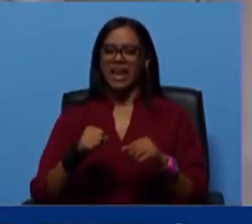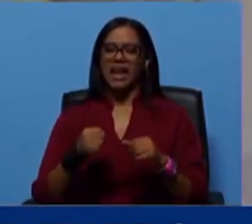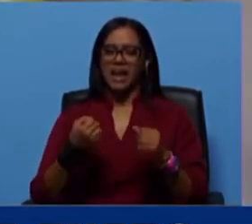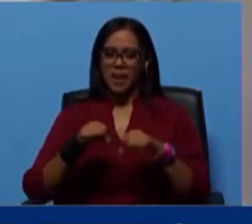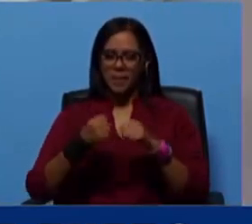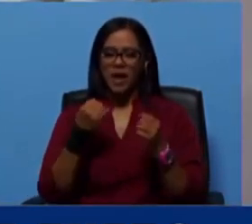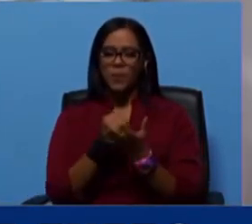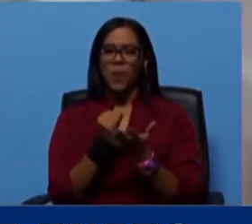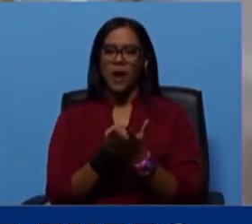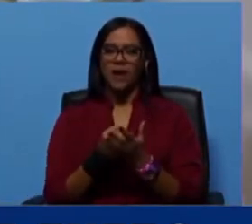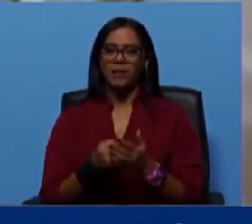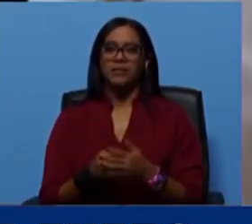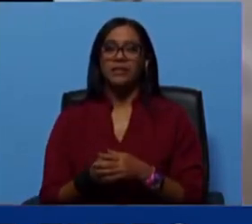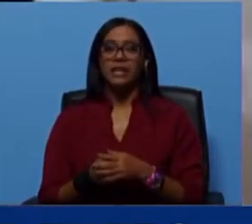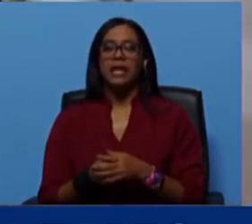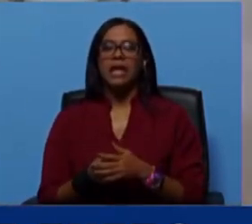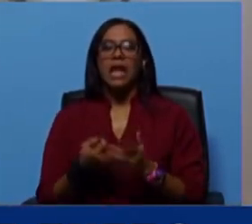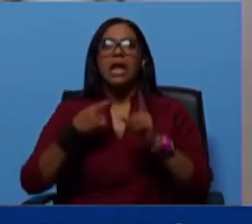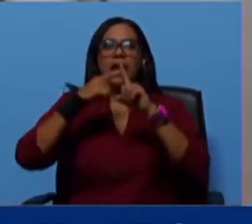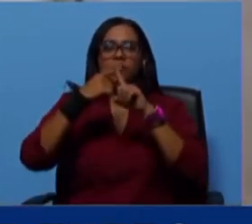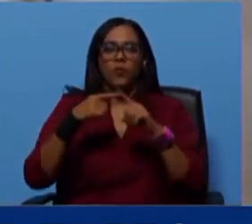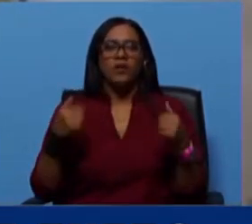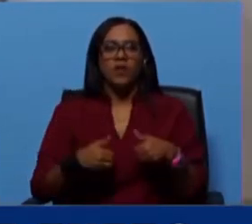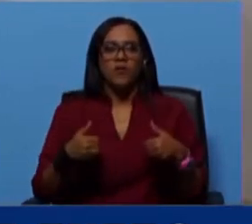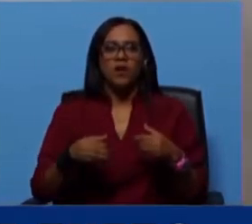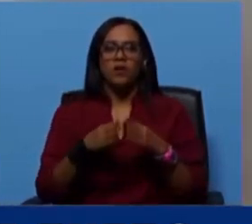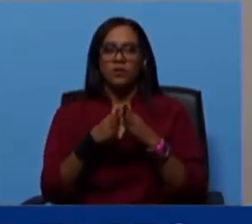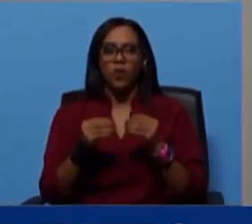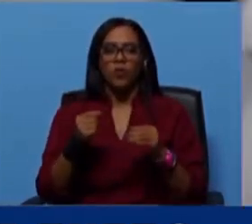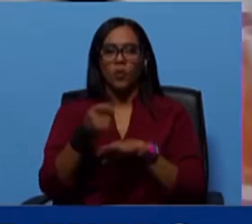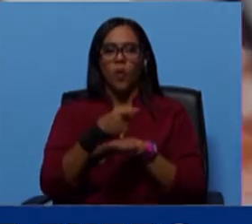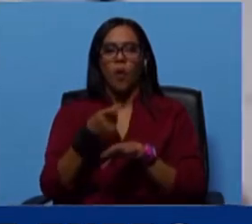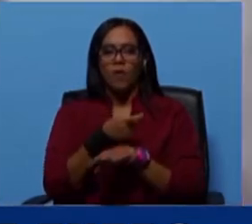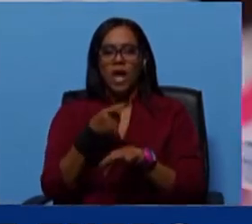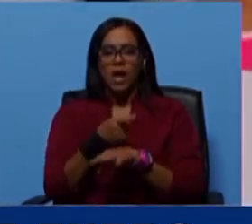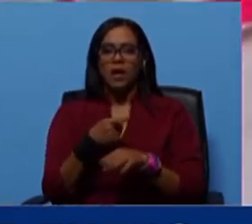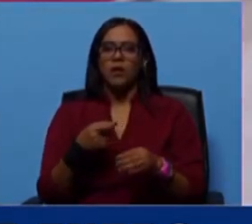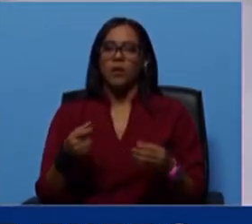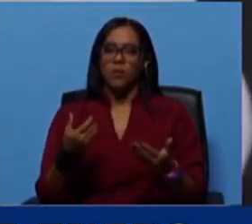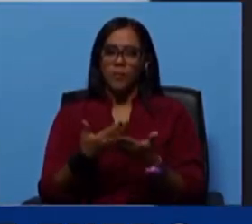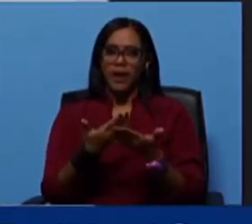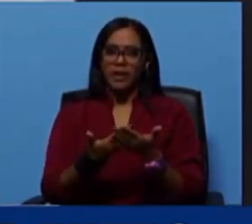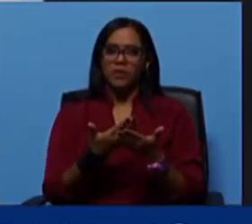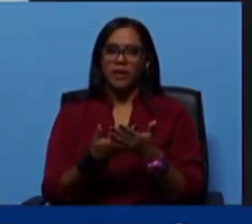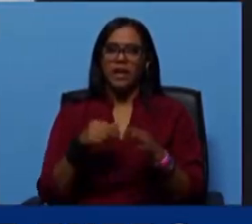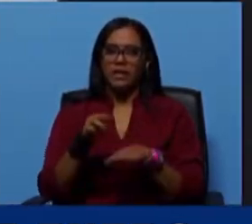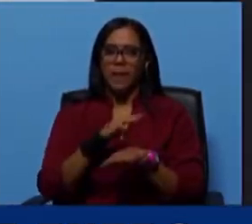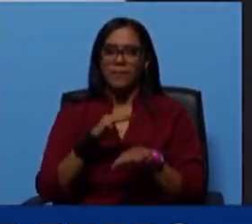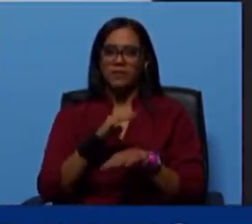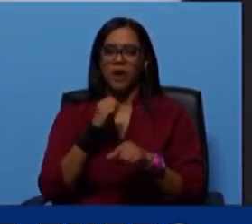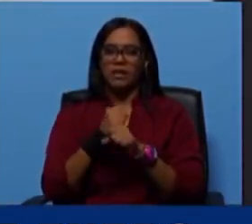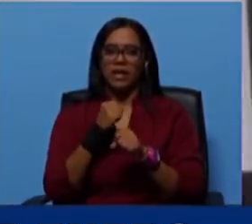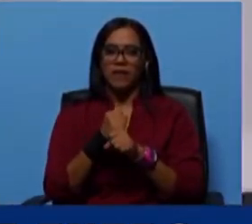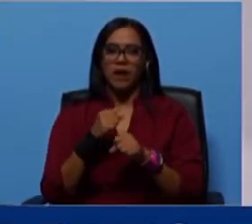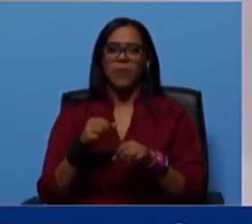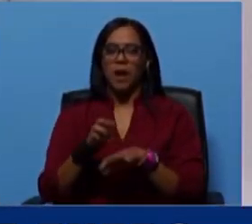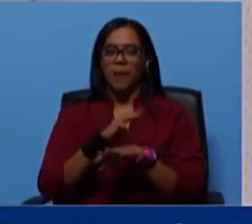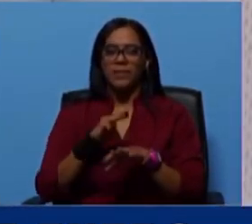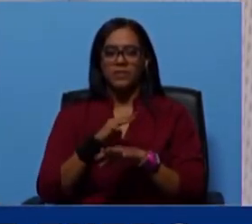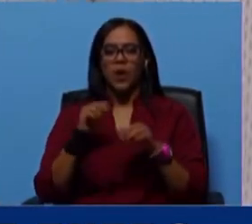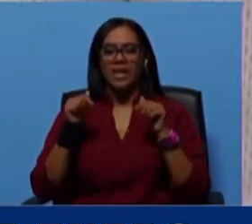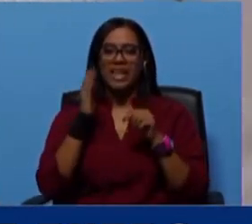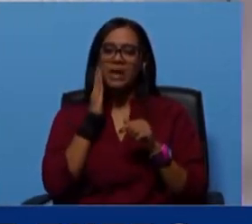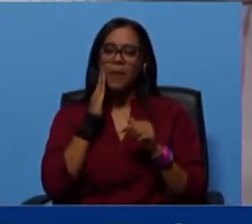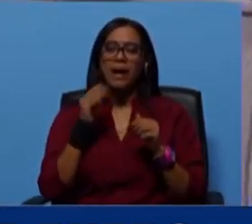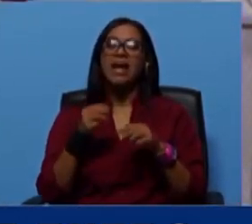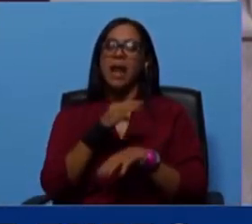historia. Es la suma de esfuerzos de todo un gobierno puesto, bueno, en esta gran misión, a trabajar por la gran misión. Esta es la mamá de las